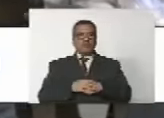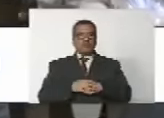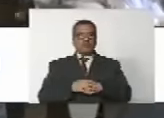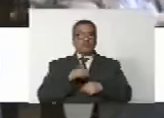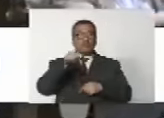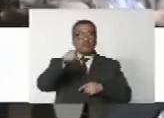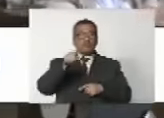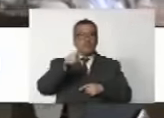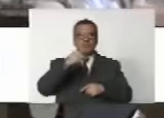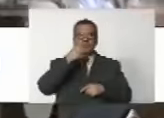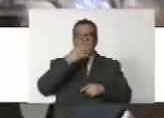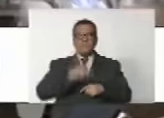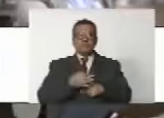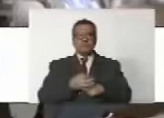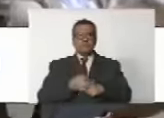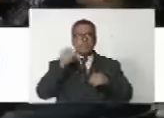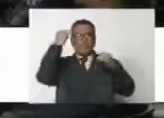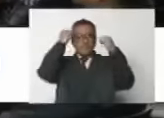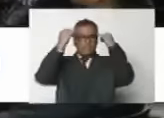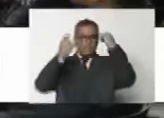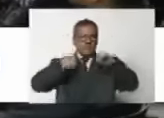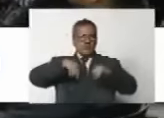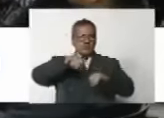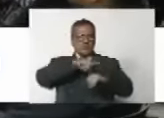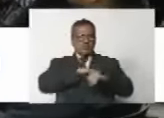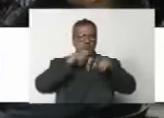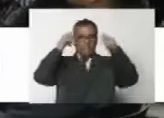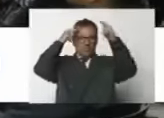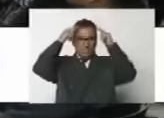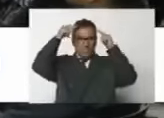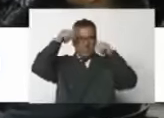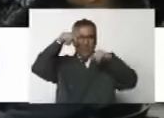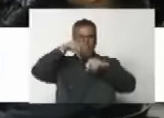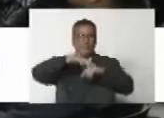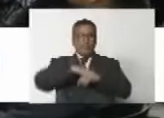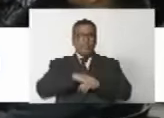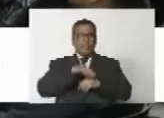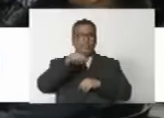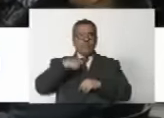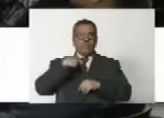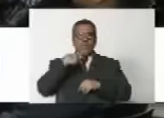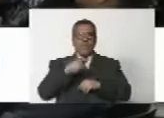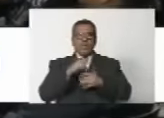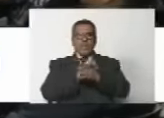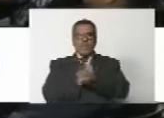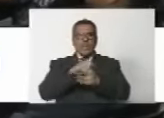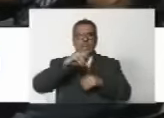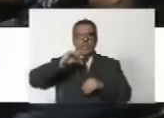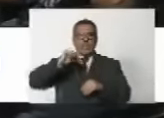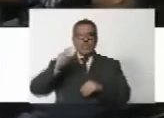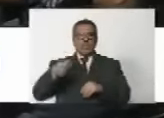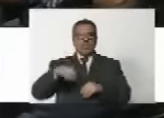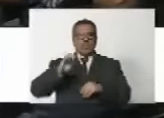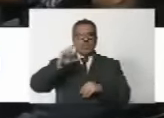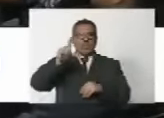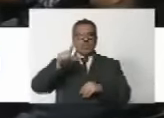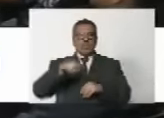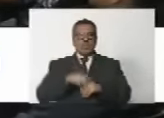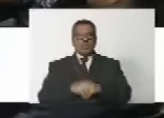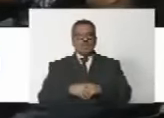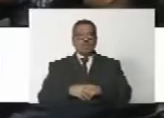por aquella extraordinaria invención de nuestro comandante Chávez, eso no lo dijo el compañero Ángel Rodríguez, yo no voy a decir la